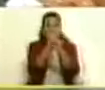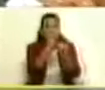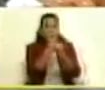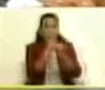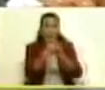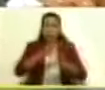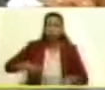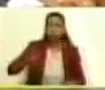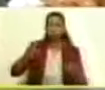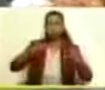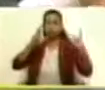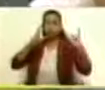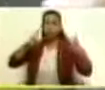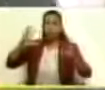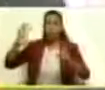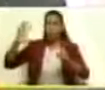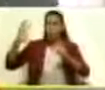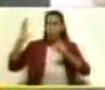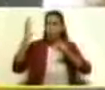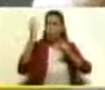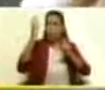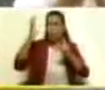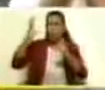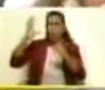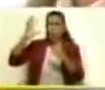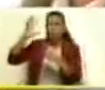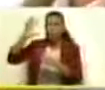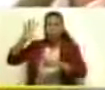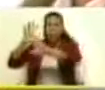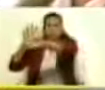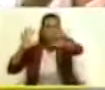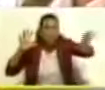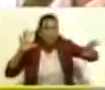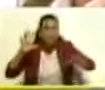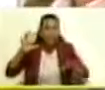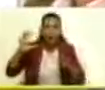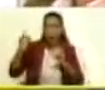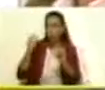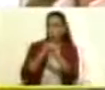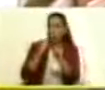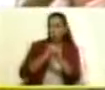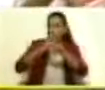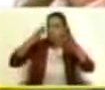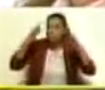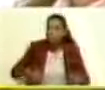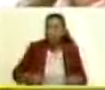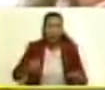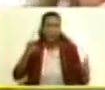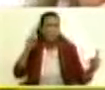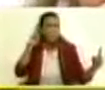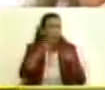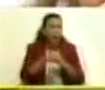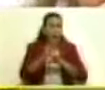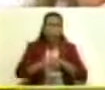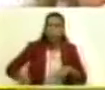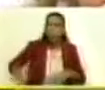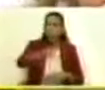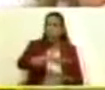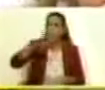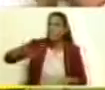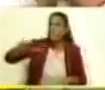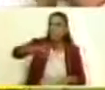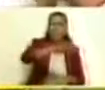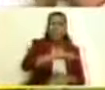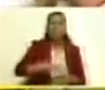Estado para lograr una interacción Estado-ciudadano más eficiente y transparente en todos los